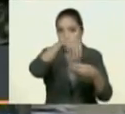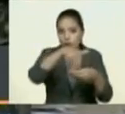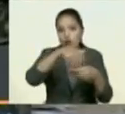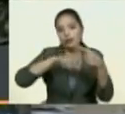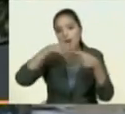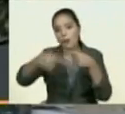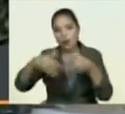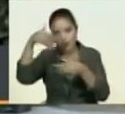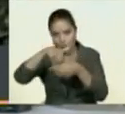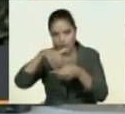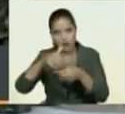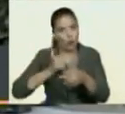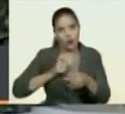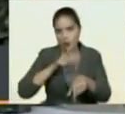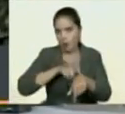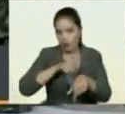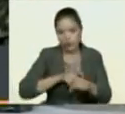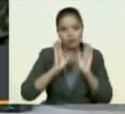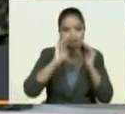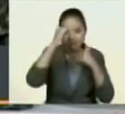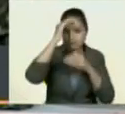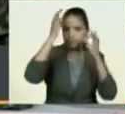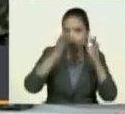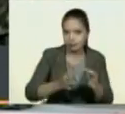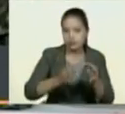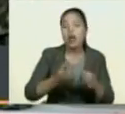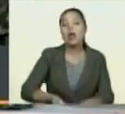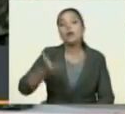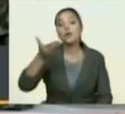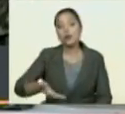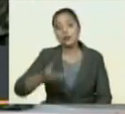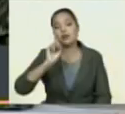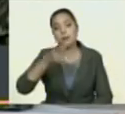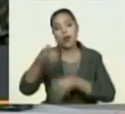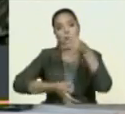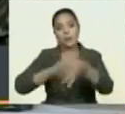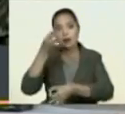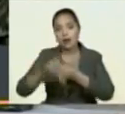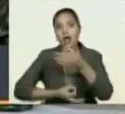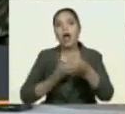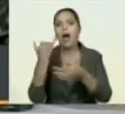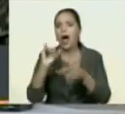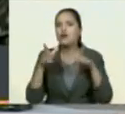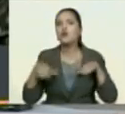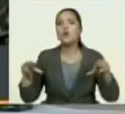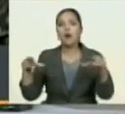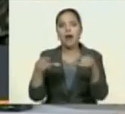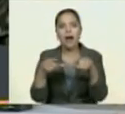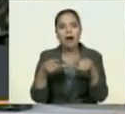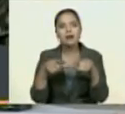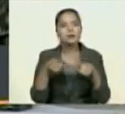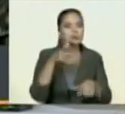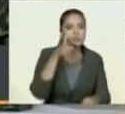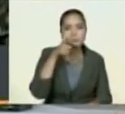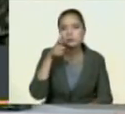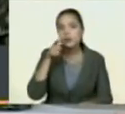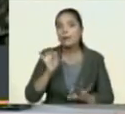proceso. Es importante destacar que hemos creado zonas de